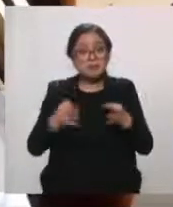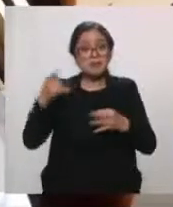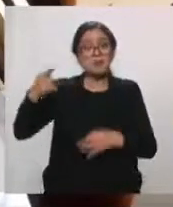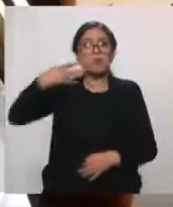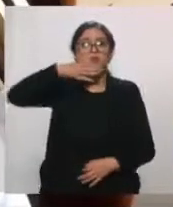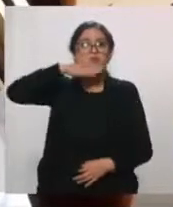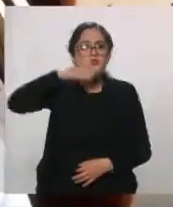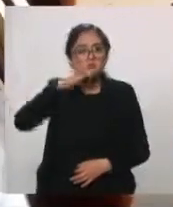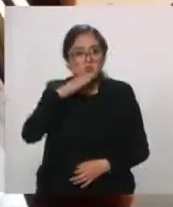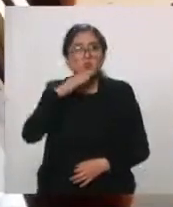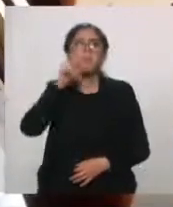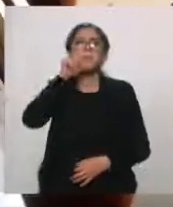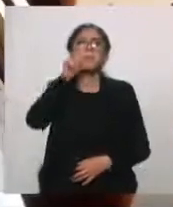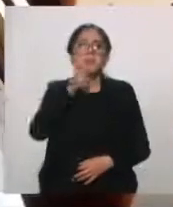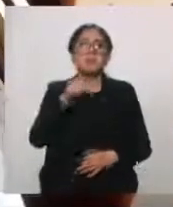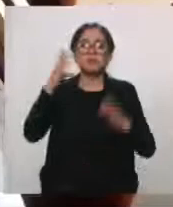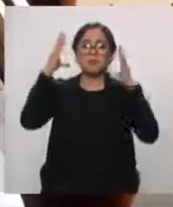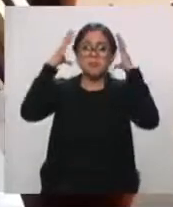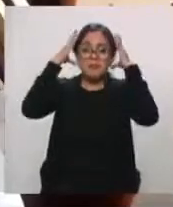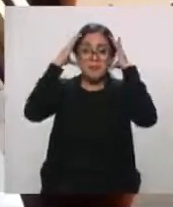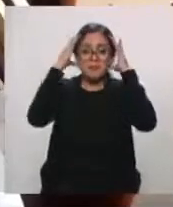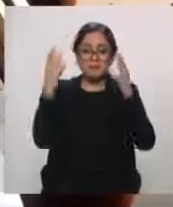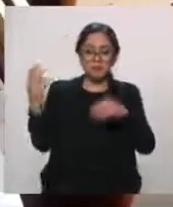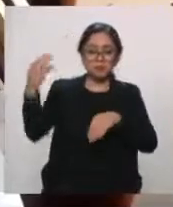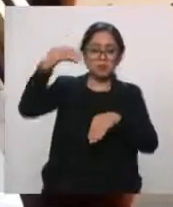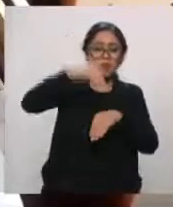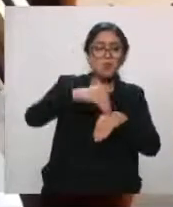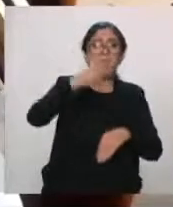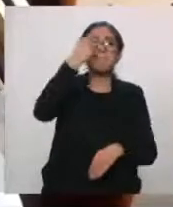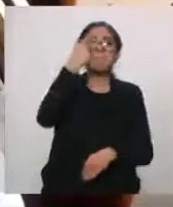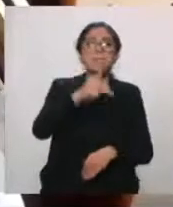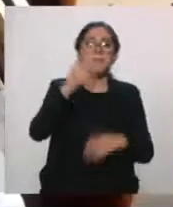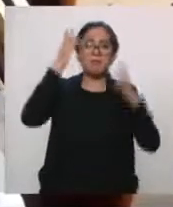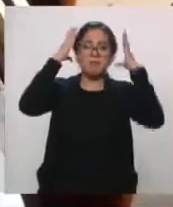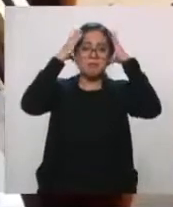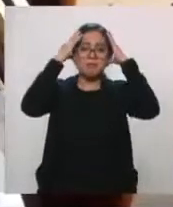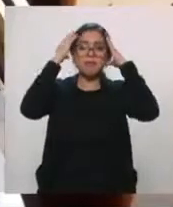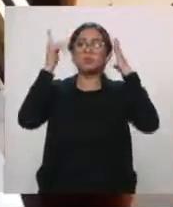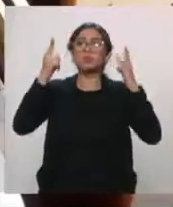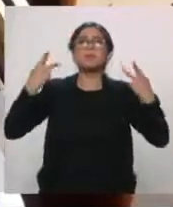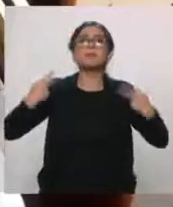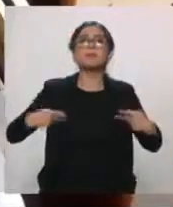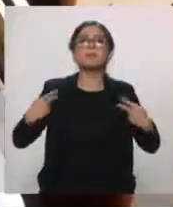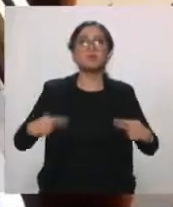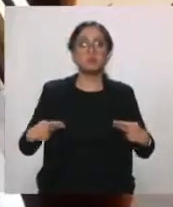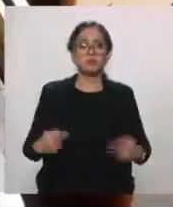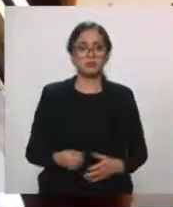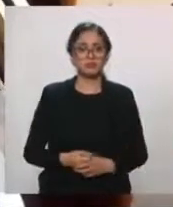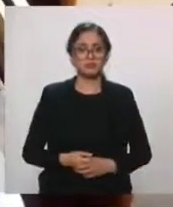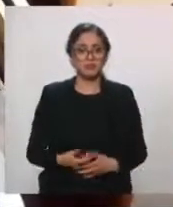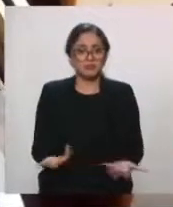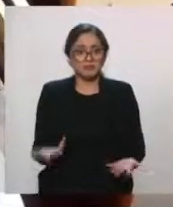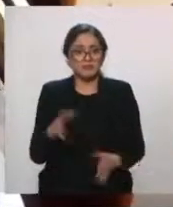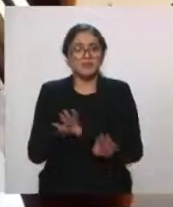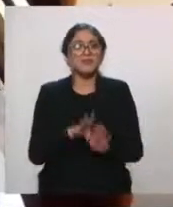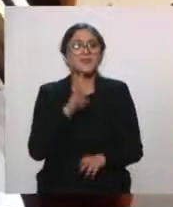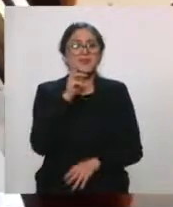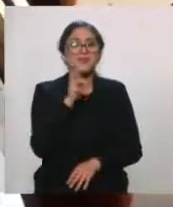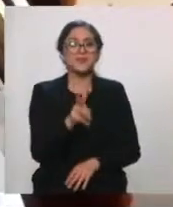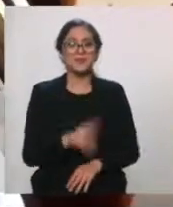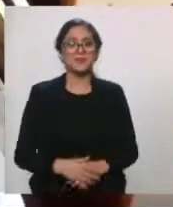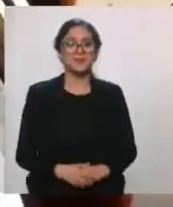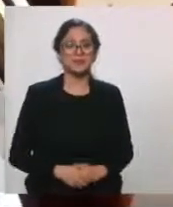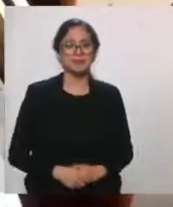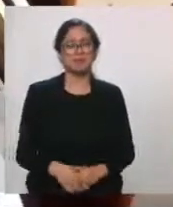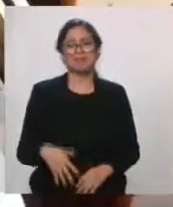original era también con cabeza, pero con cabeza de cautivo. ¿Cómo les quedó el ojo? Híjole, Héctor. Oye,